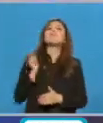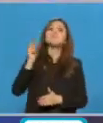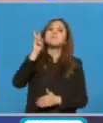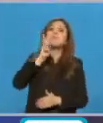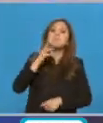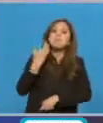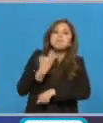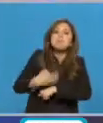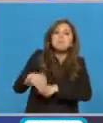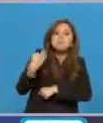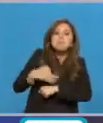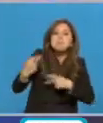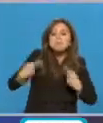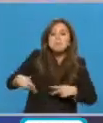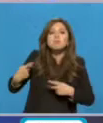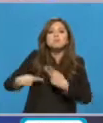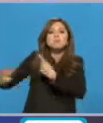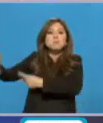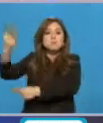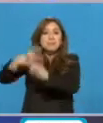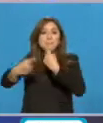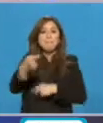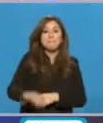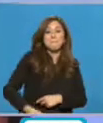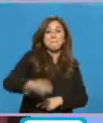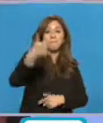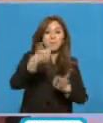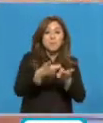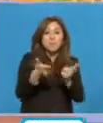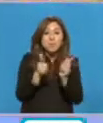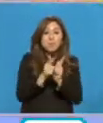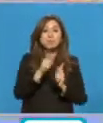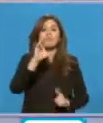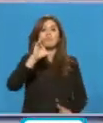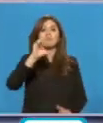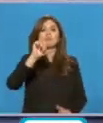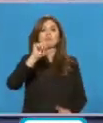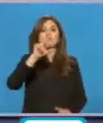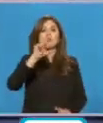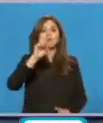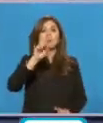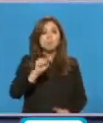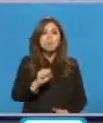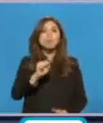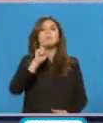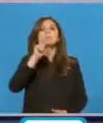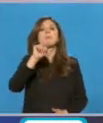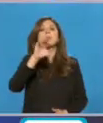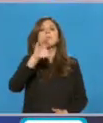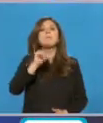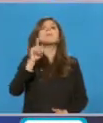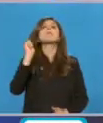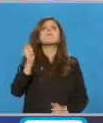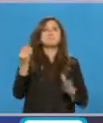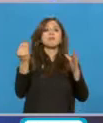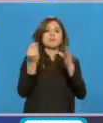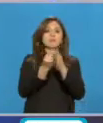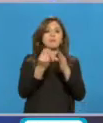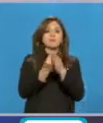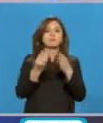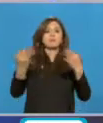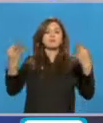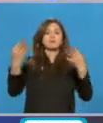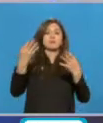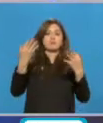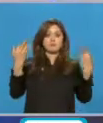improvisados. ¿Y quiénes andaban por ahí? El primero que se subió al escenario fue Carlos Vaca, que dio una clase de yoga y una conferencia. Ay, ¡Qué mira. maravilla! Ah, Iluminado.